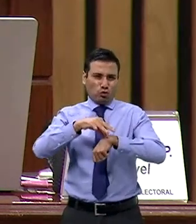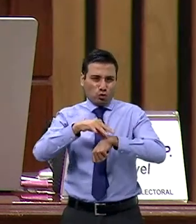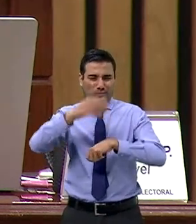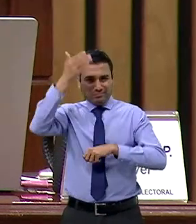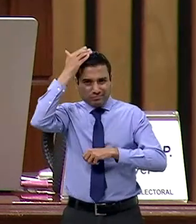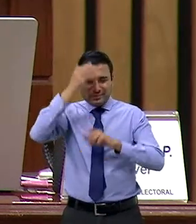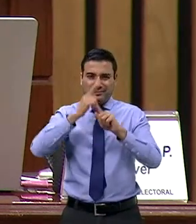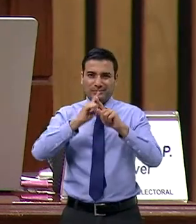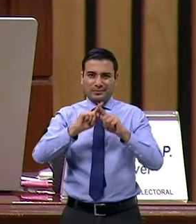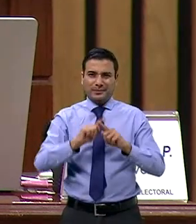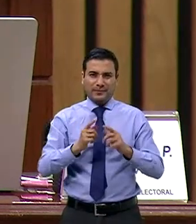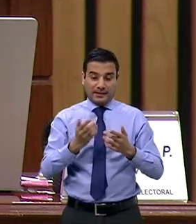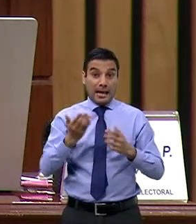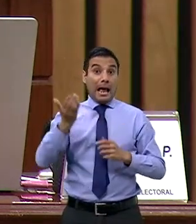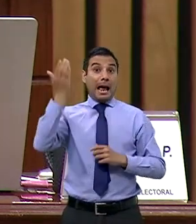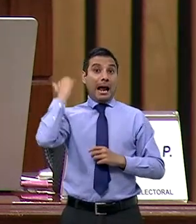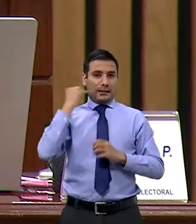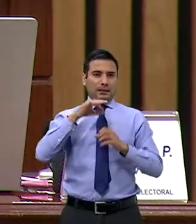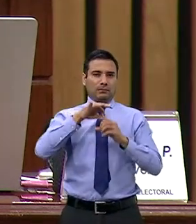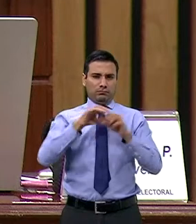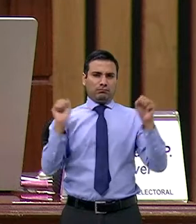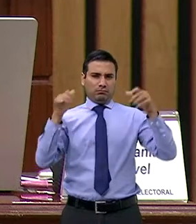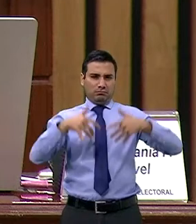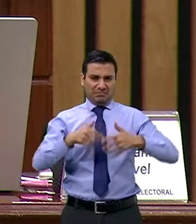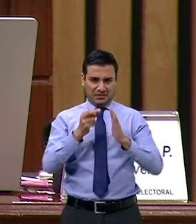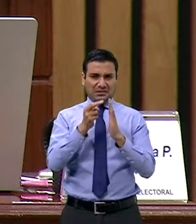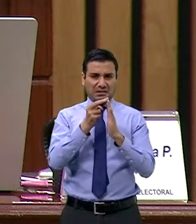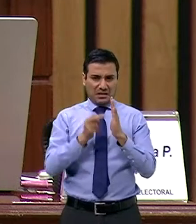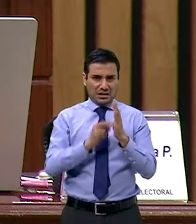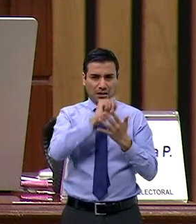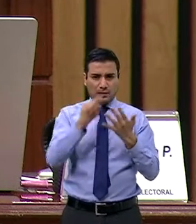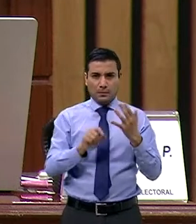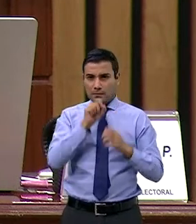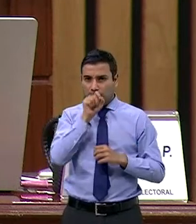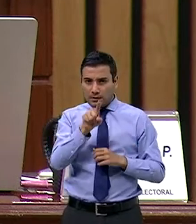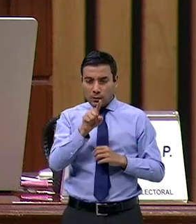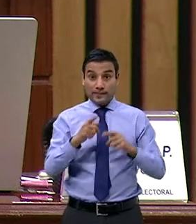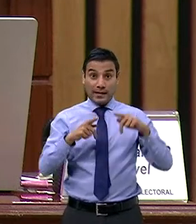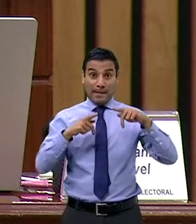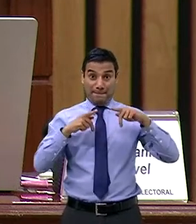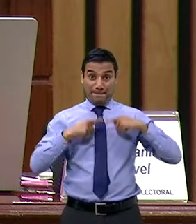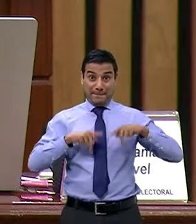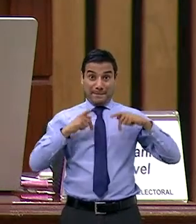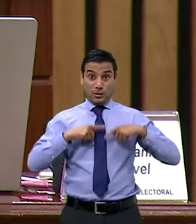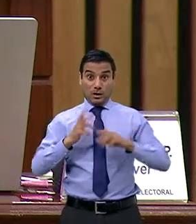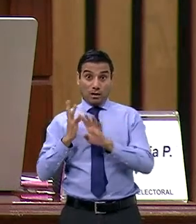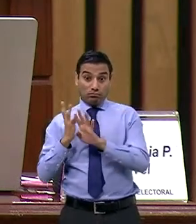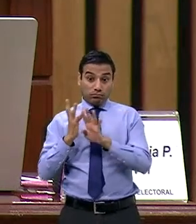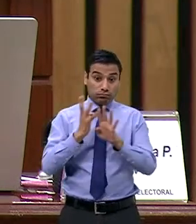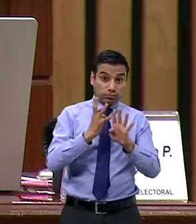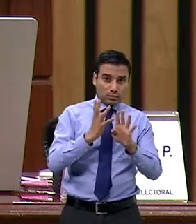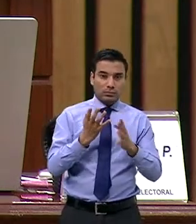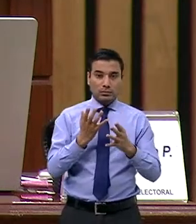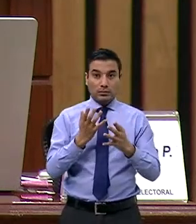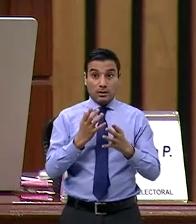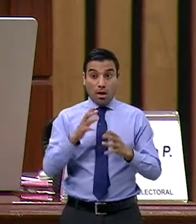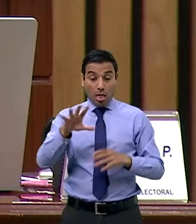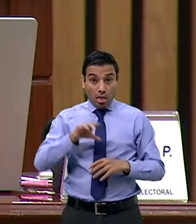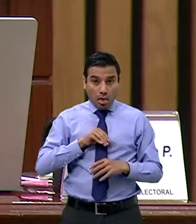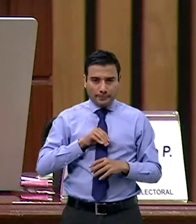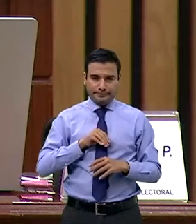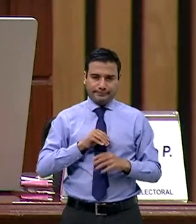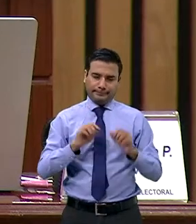en procesos electorales previos para evitar que quienes acudieran tuvieran algún tipo de implicaciones adversas o